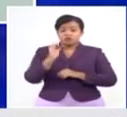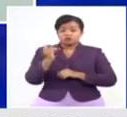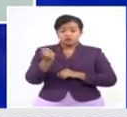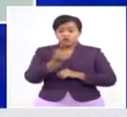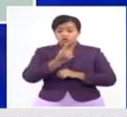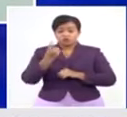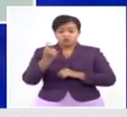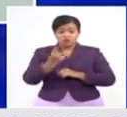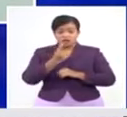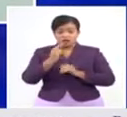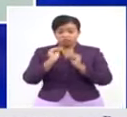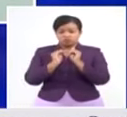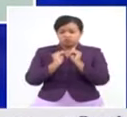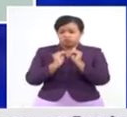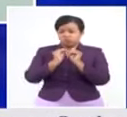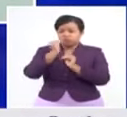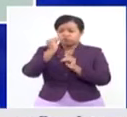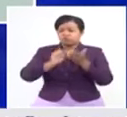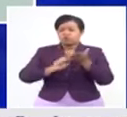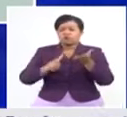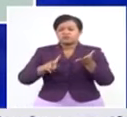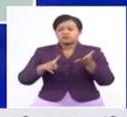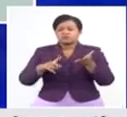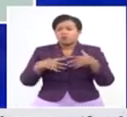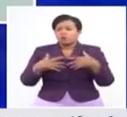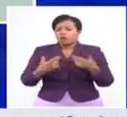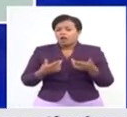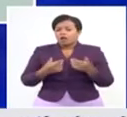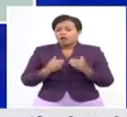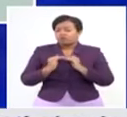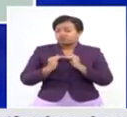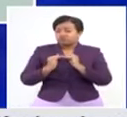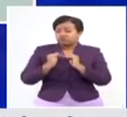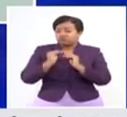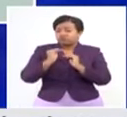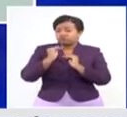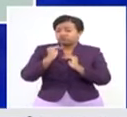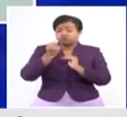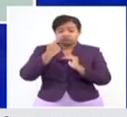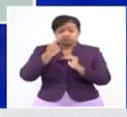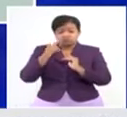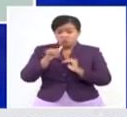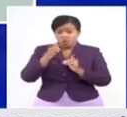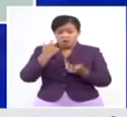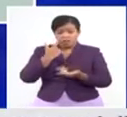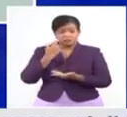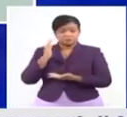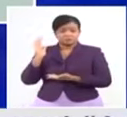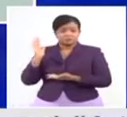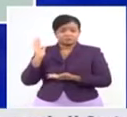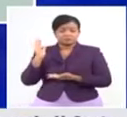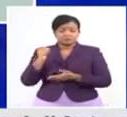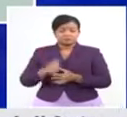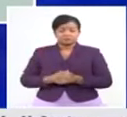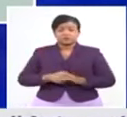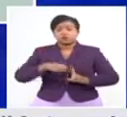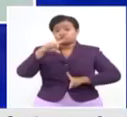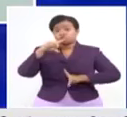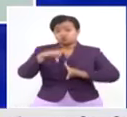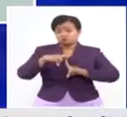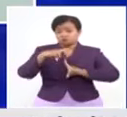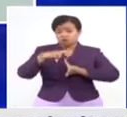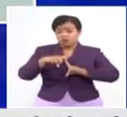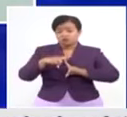positividad muy elevados, como también se puede ver en el gráfico ahí, las provincias de Las Tunas,